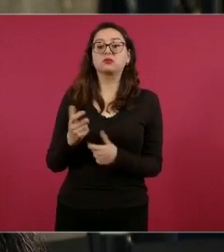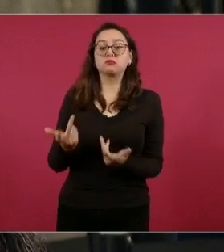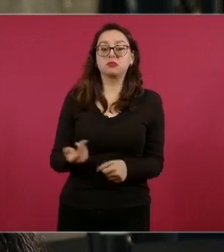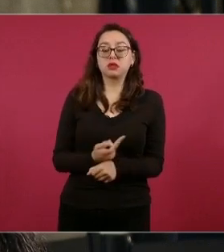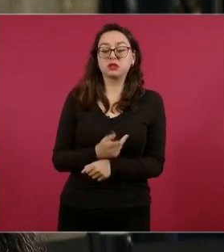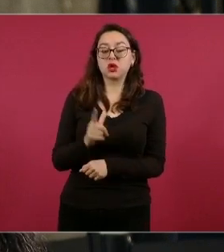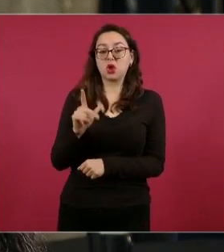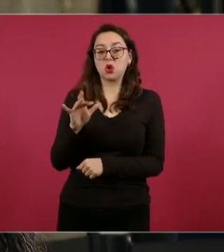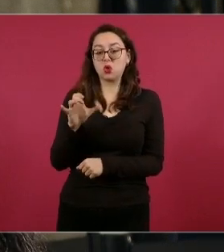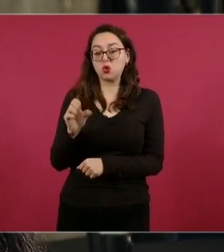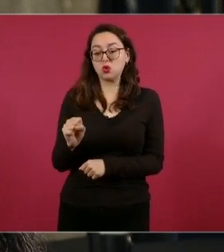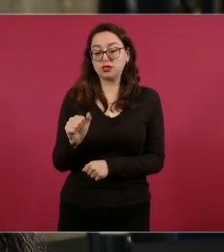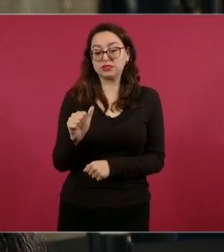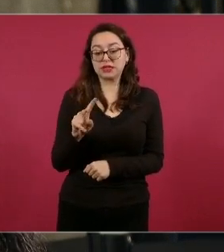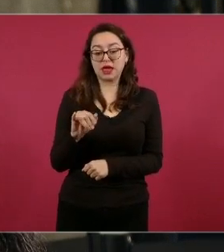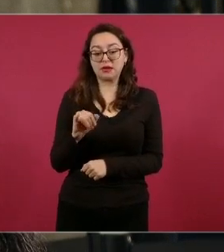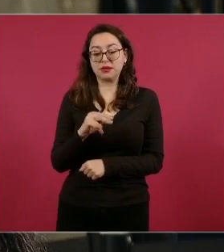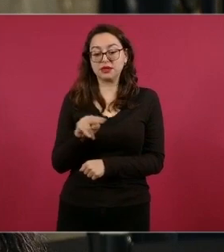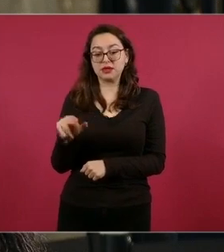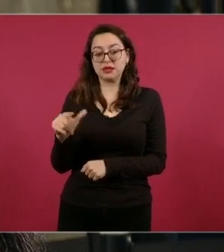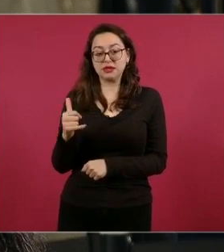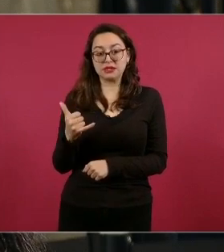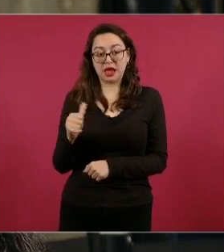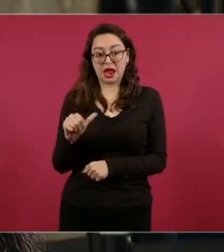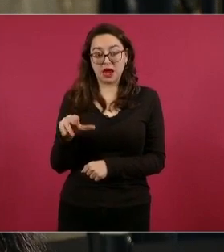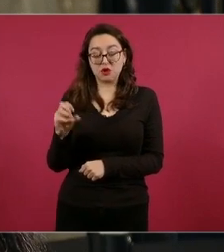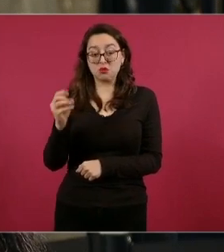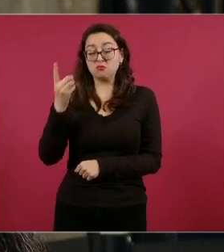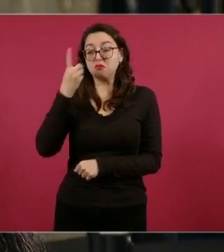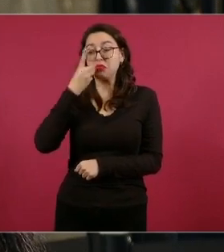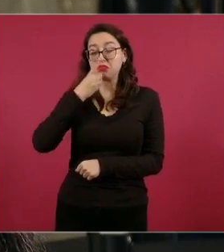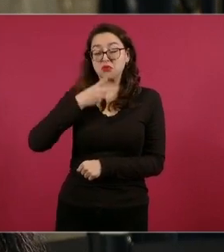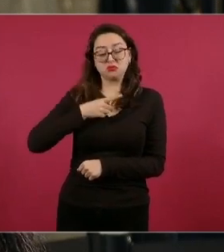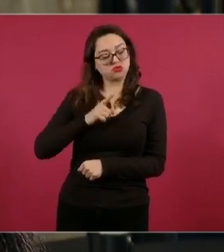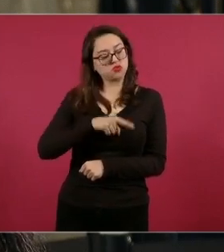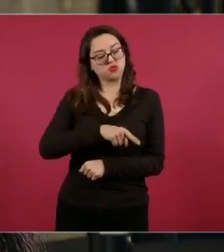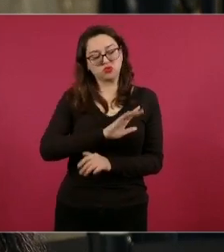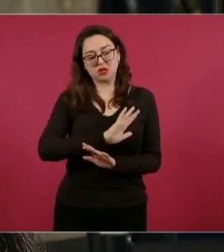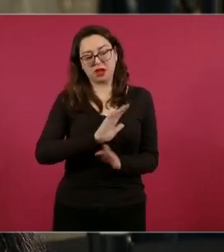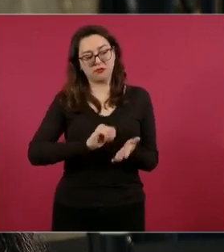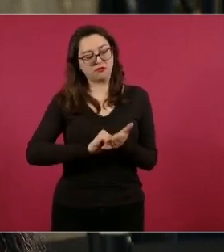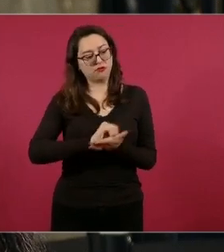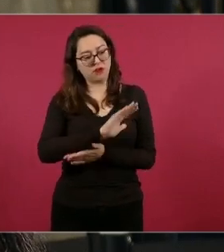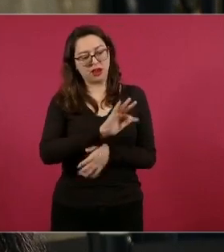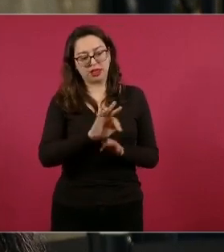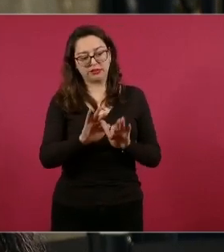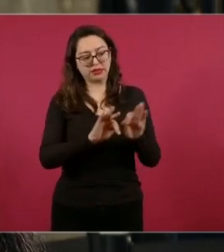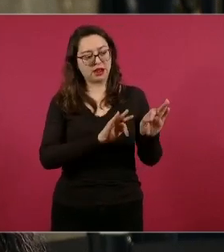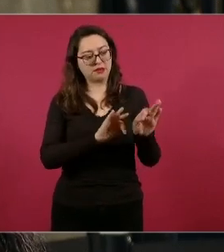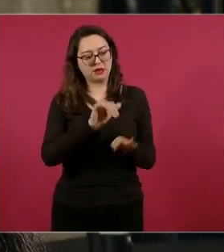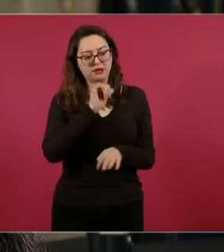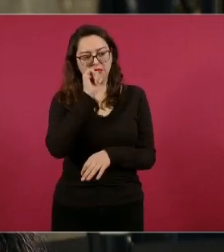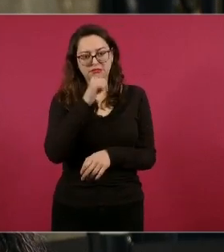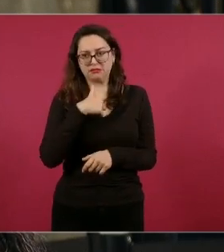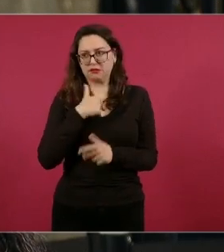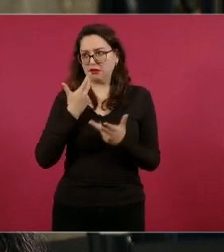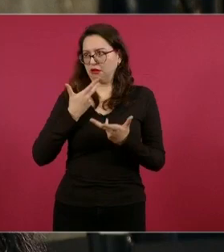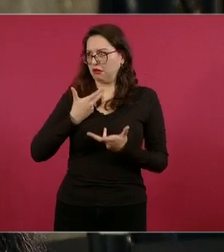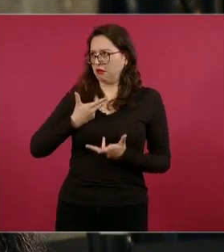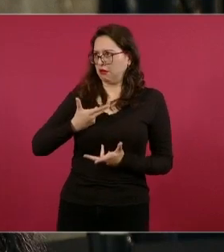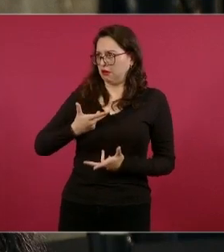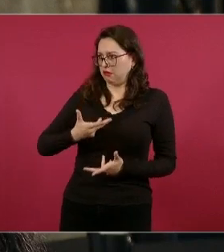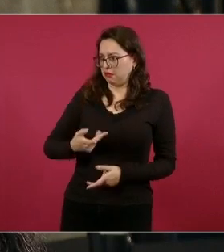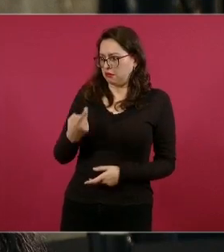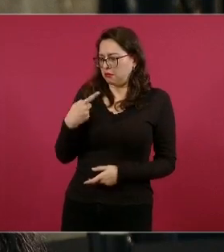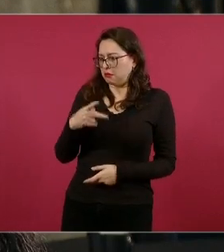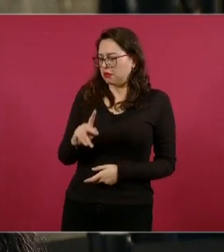Sevillano me dijo que por instrucciones de arriba ya no tenía empleo, que estaba desempleado. Le dije, pero si me dijo